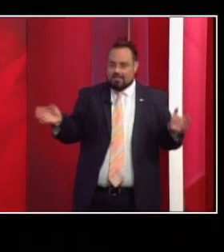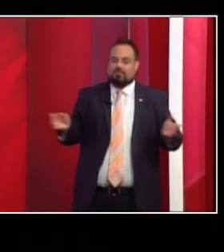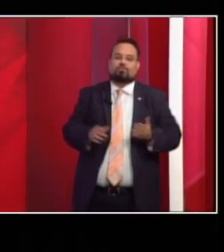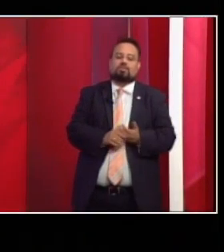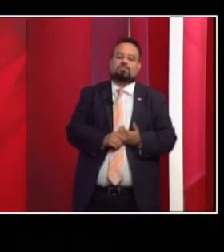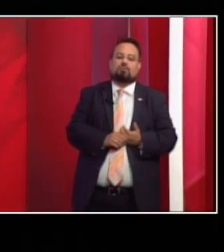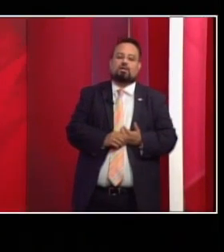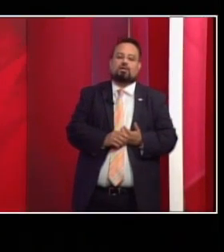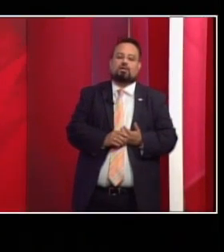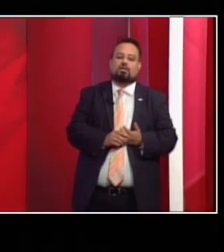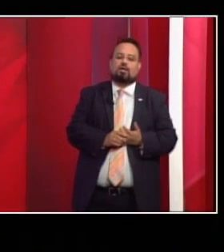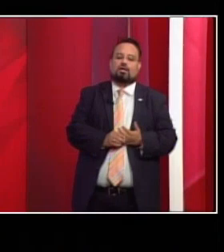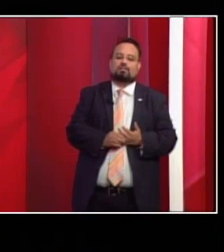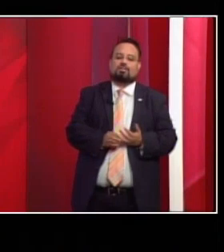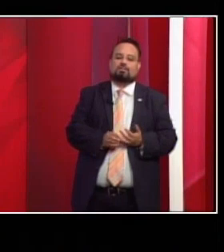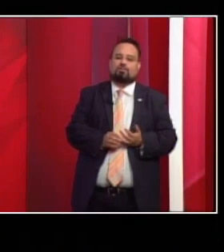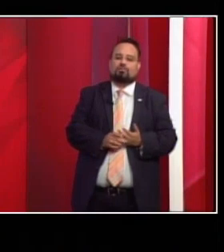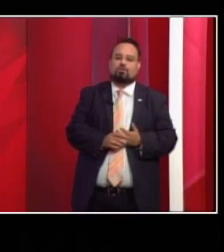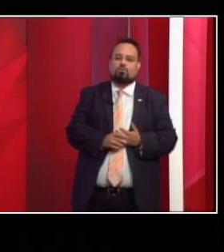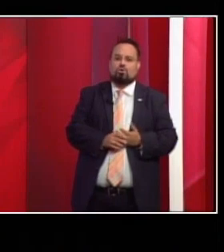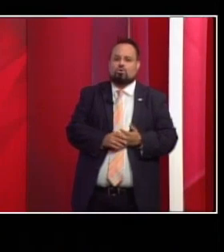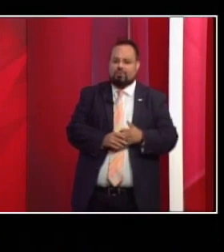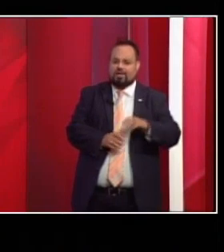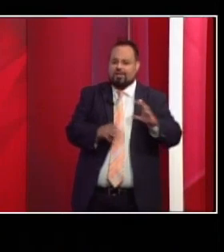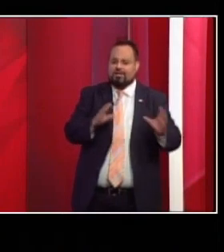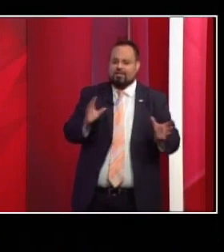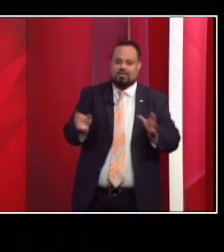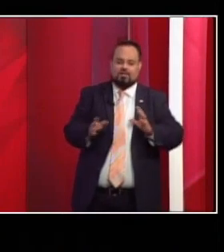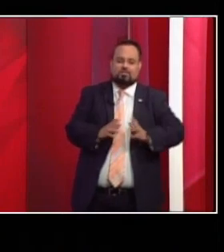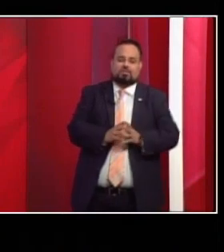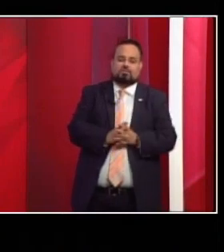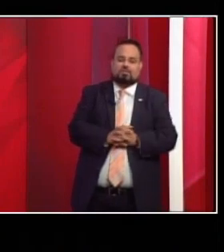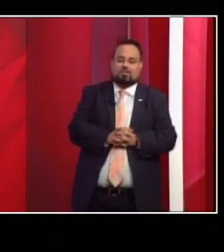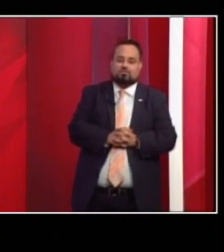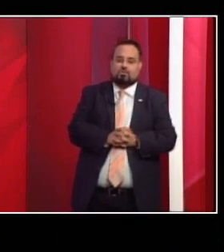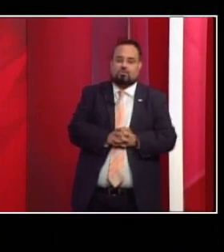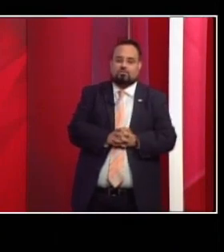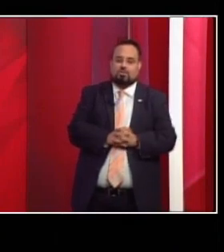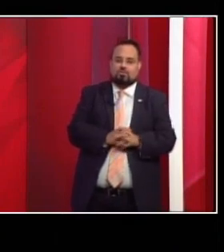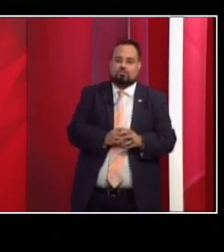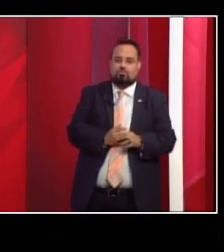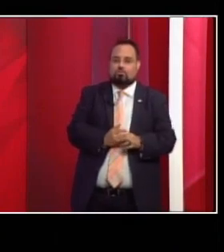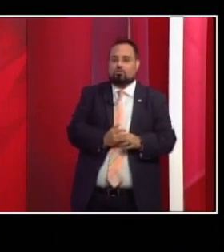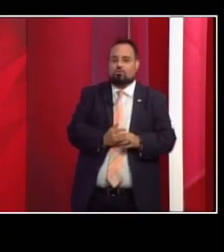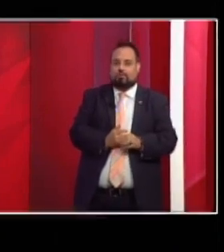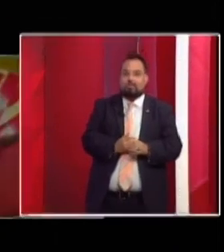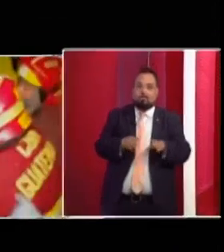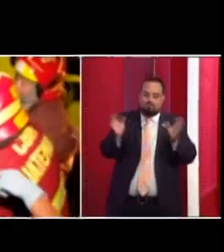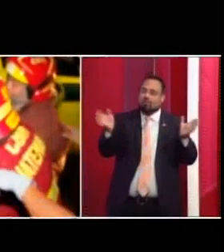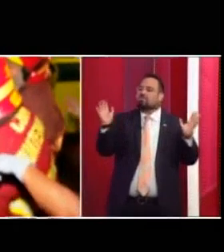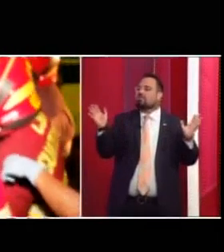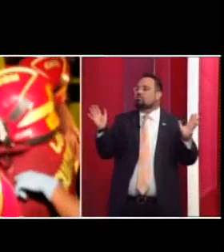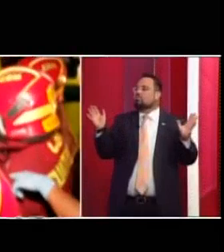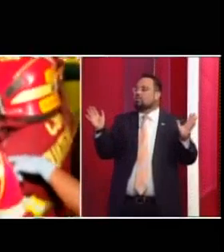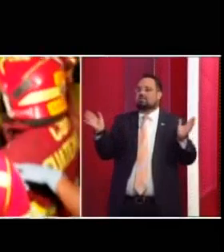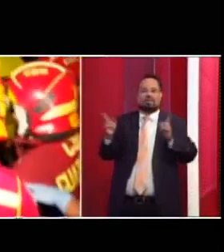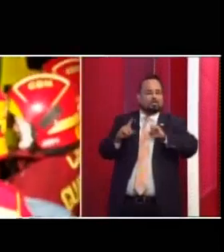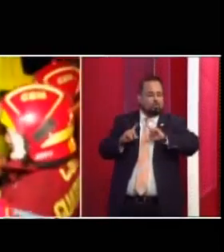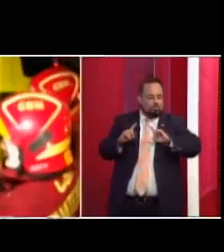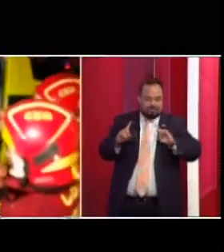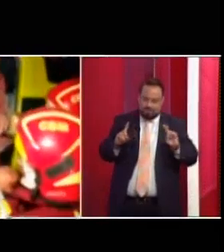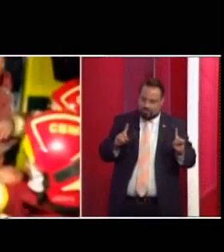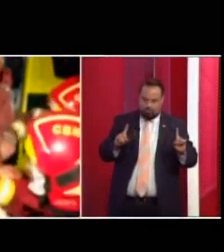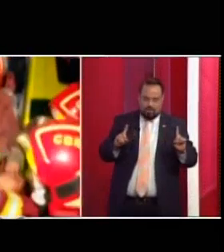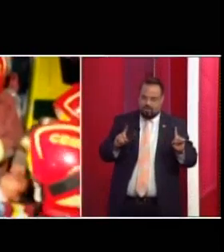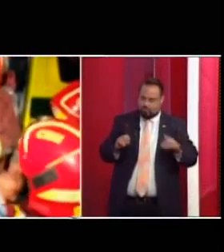este fin de semana aquí en la casa zafiro ubicada y en el límite ese de la zona 2 y la zona 1 en donde para empezar es una casa